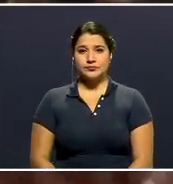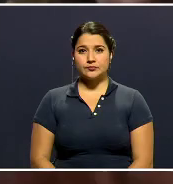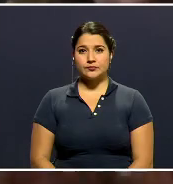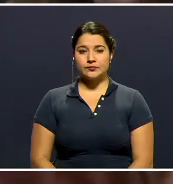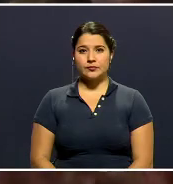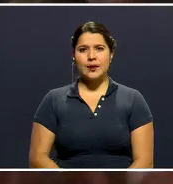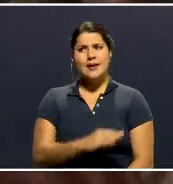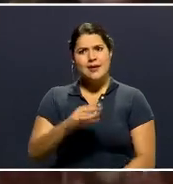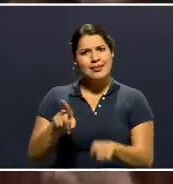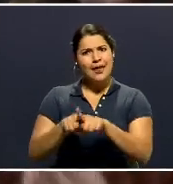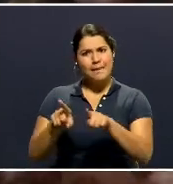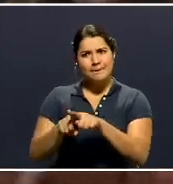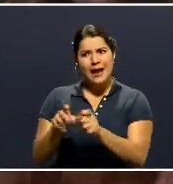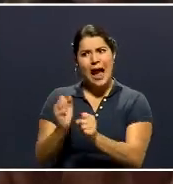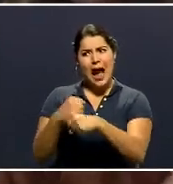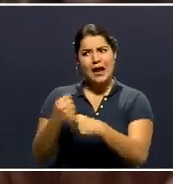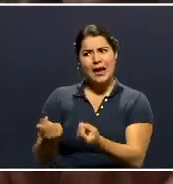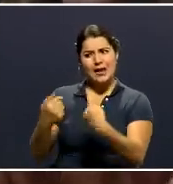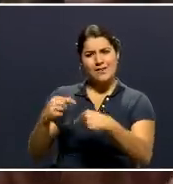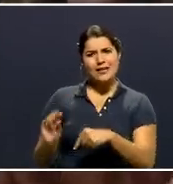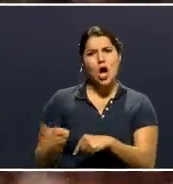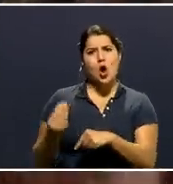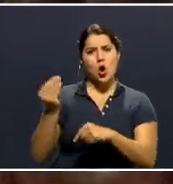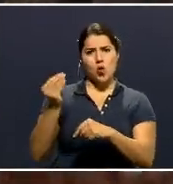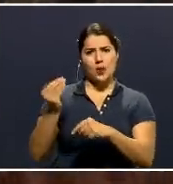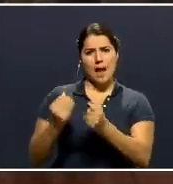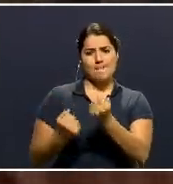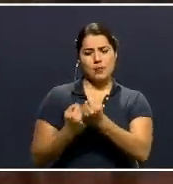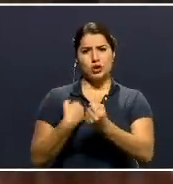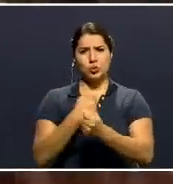que atraiga a los jóvenes a nuestro movimiento político.